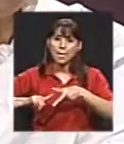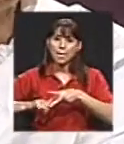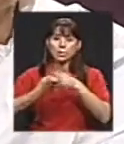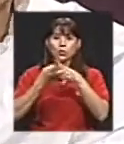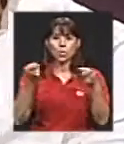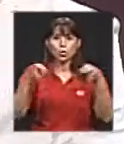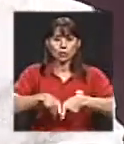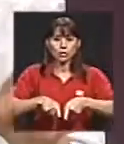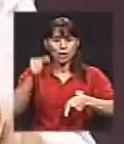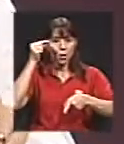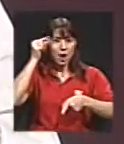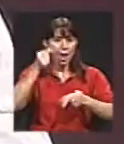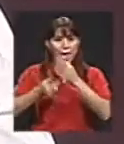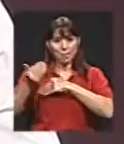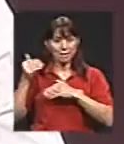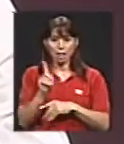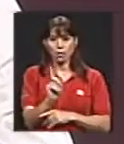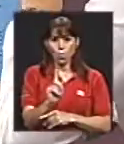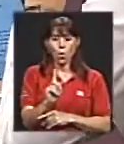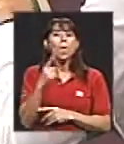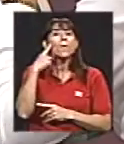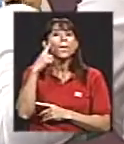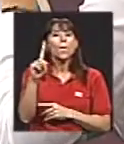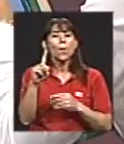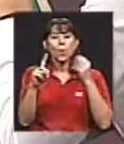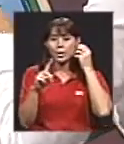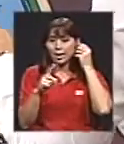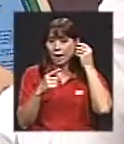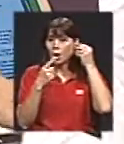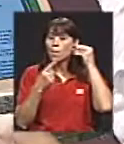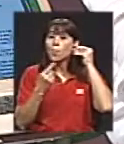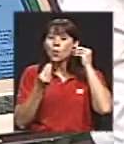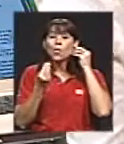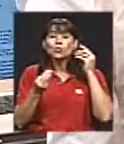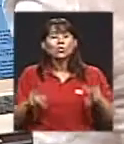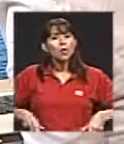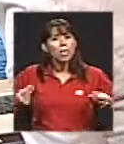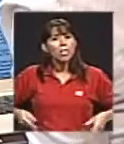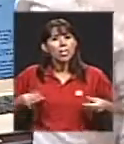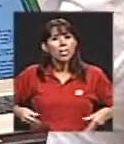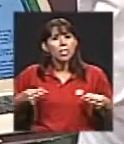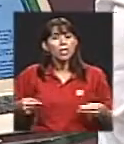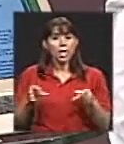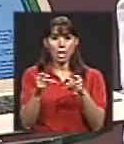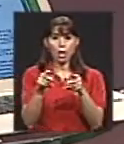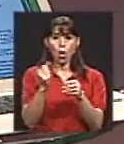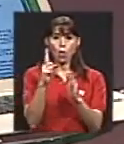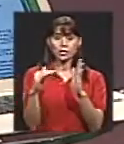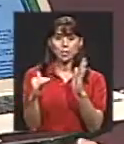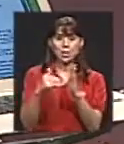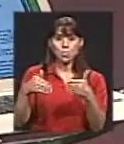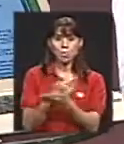la administración pasada sino por el aumento desmesurado de los gastos y la creación de 11.000 nuevas plazas comparte usted esa